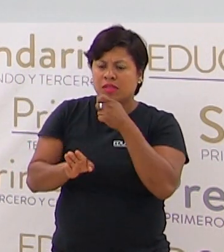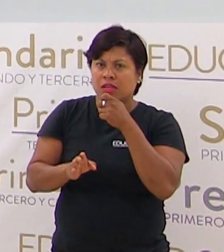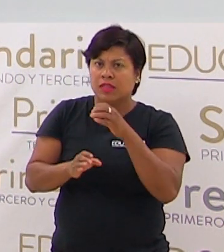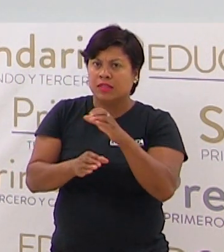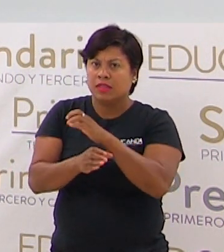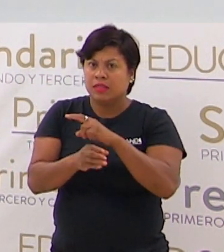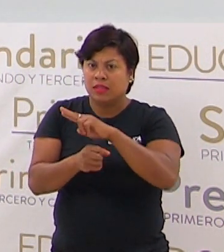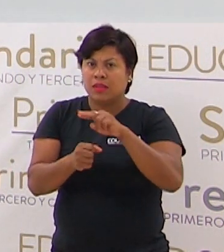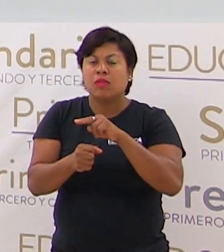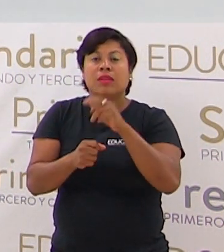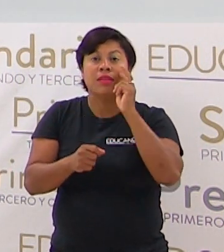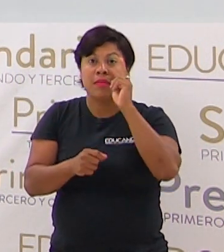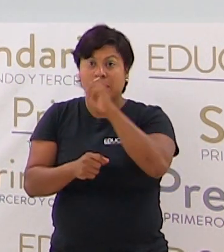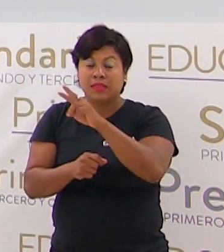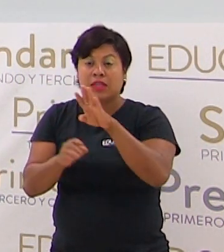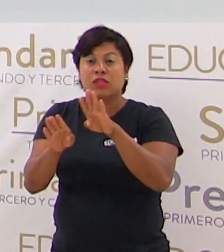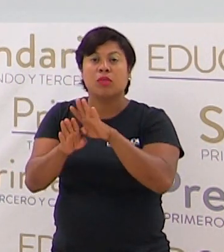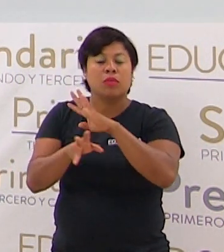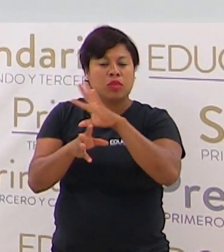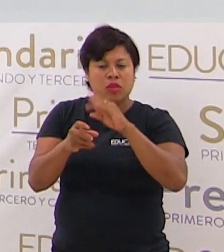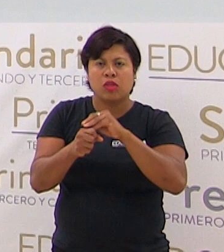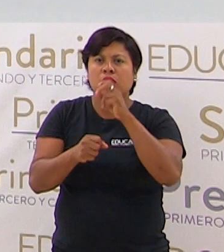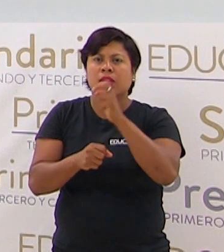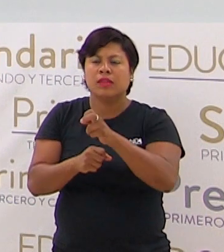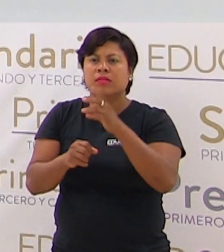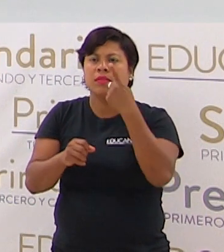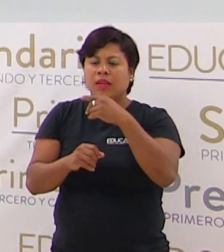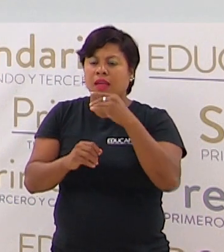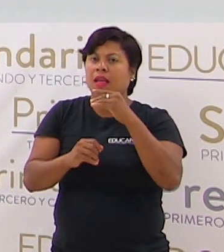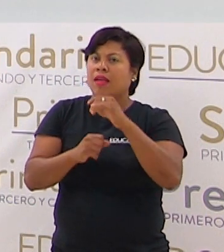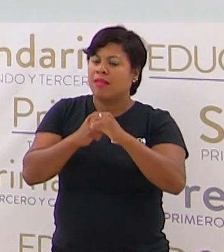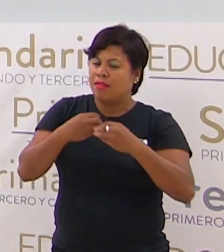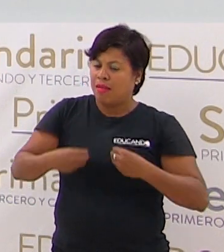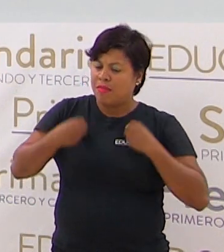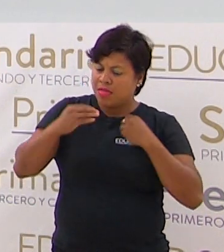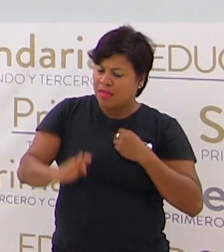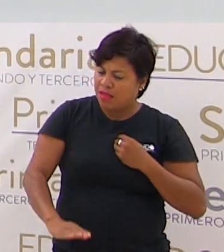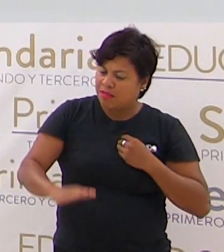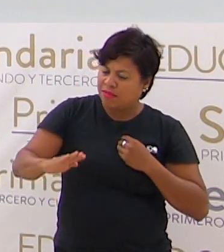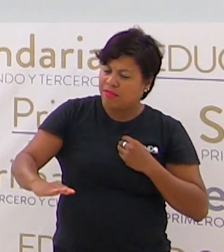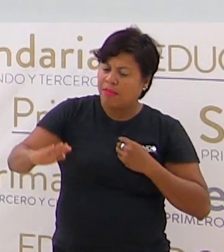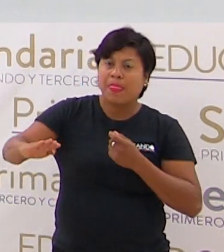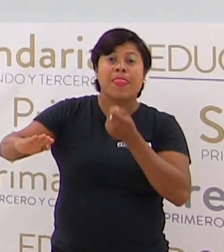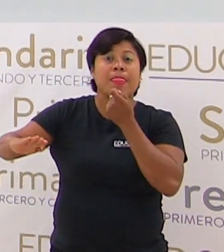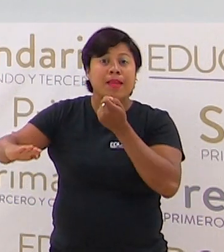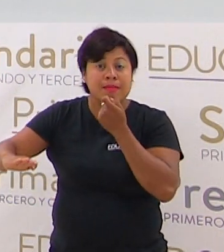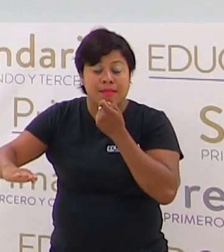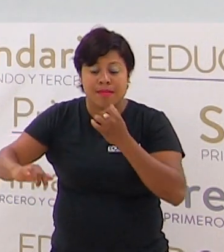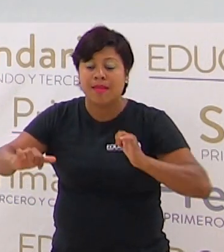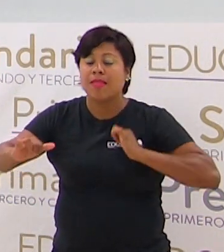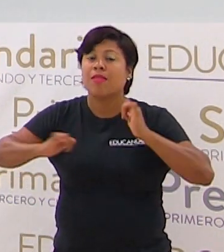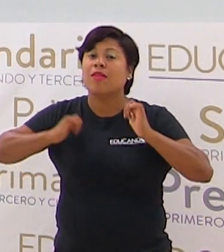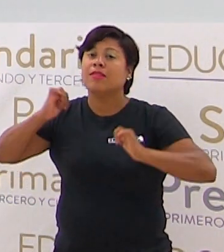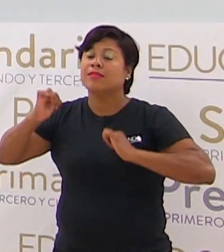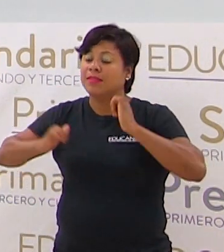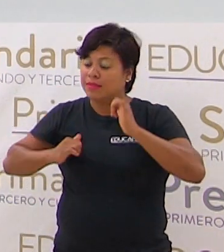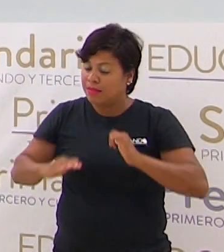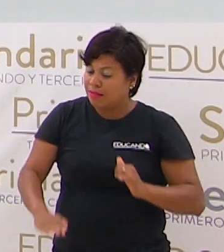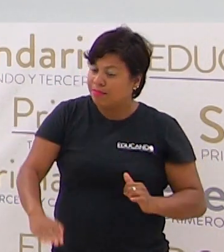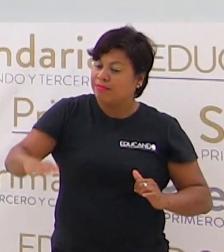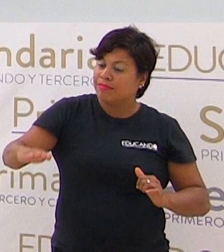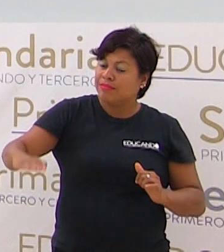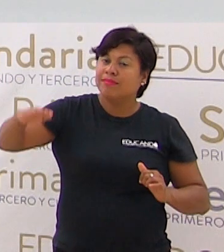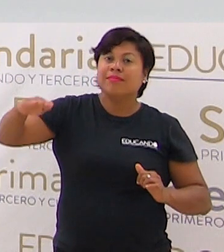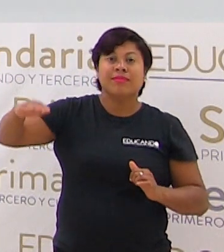ciencias naturales, ya vistes todo lo referente a las etapas. Hay niñez, hay adolescencia,